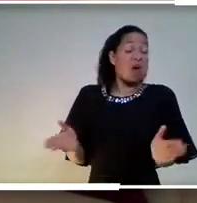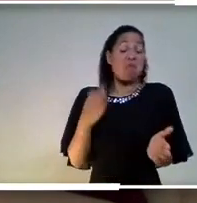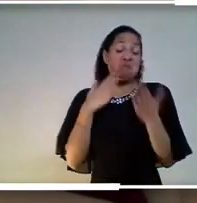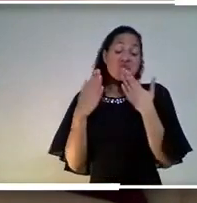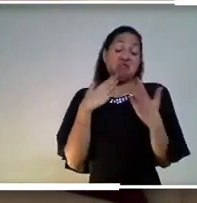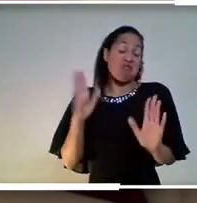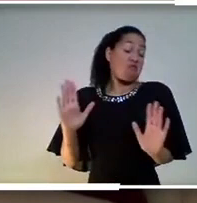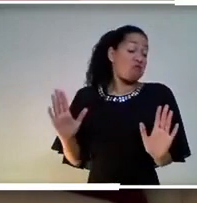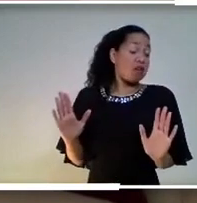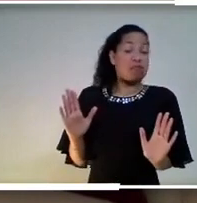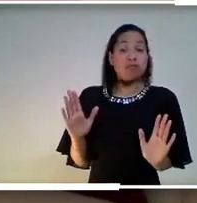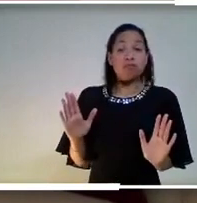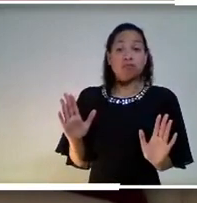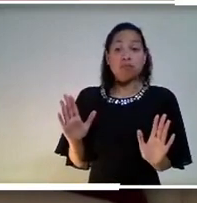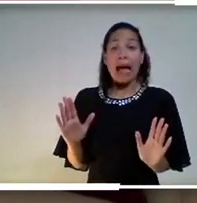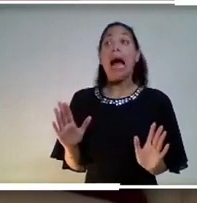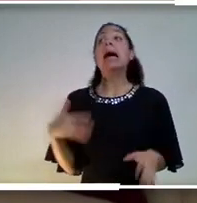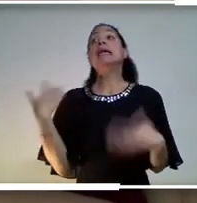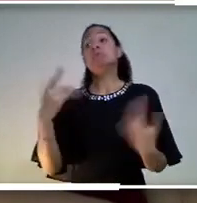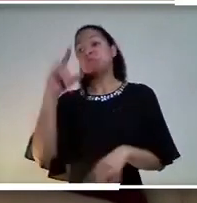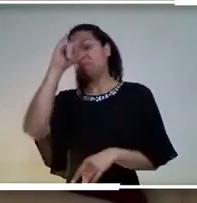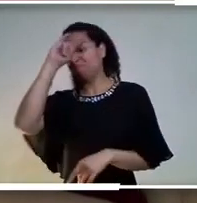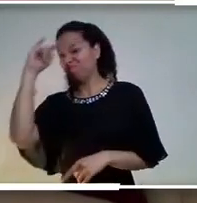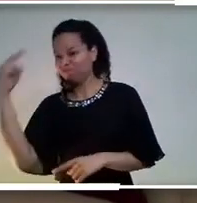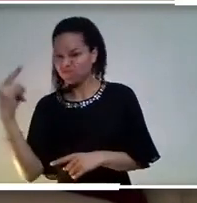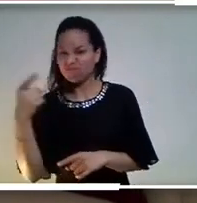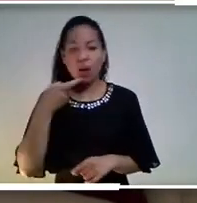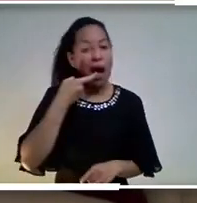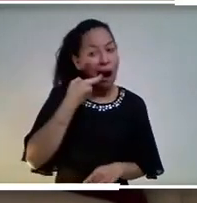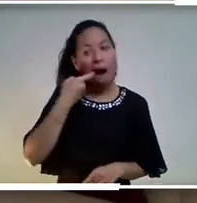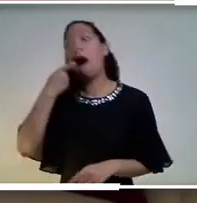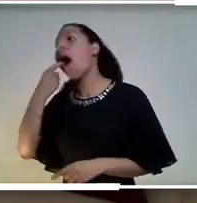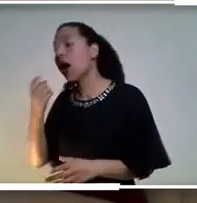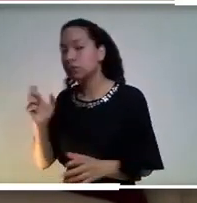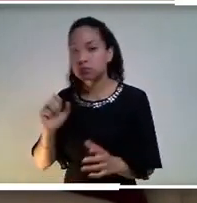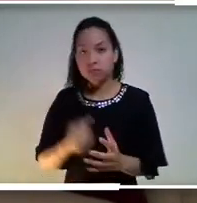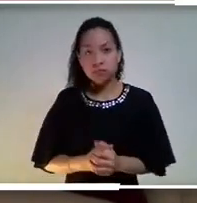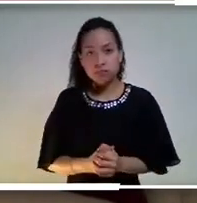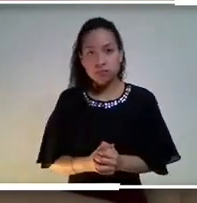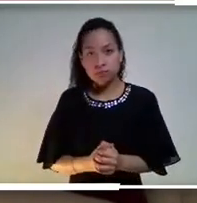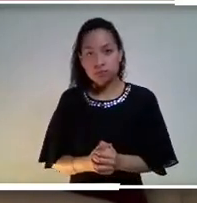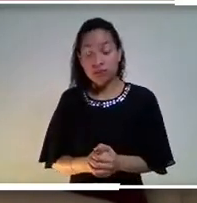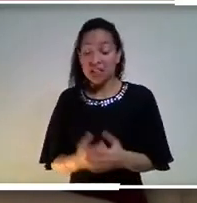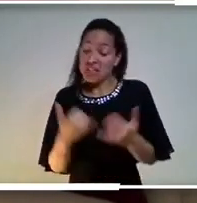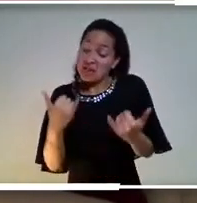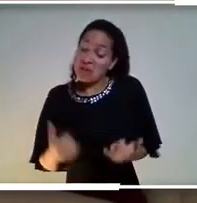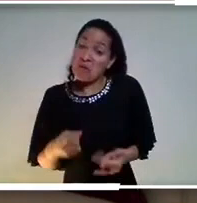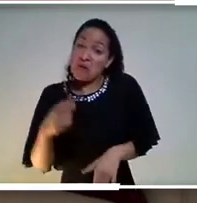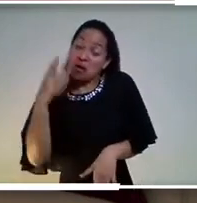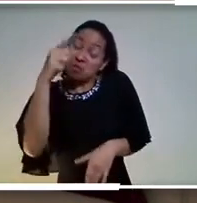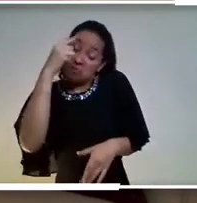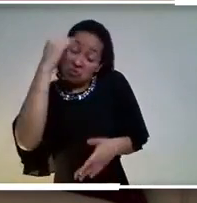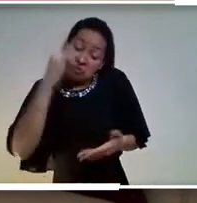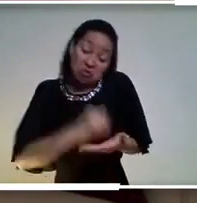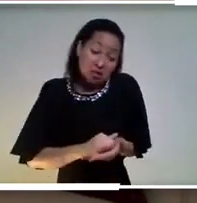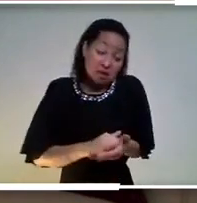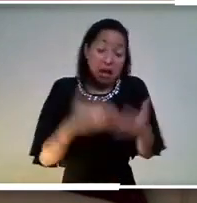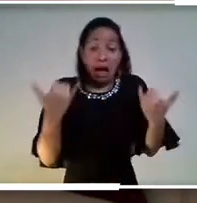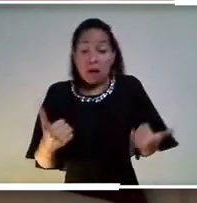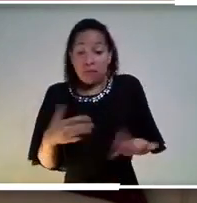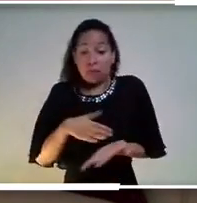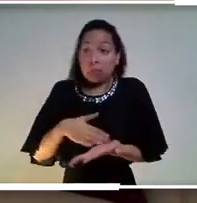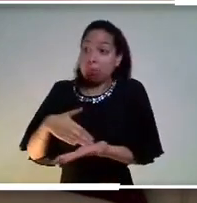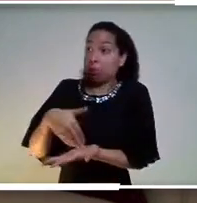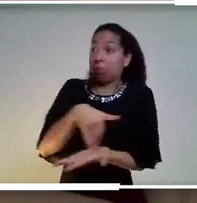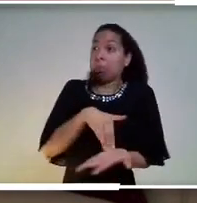palabra de dios y quedamos en sus manos atrapados y a la deriva lamentablemente muchos no se dan cuenta que